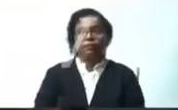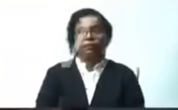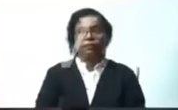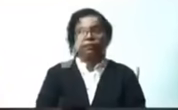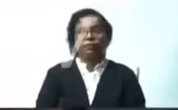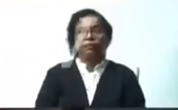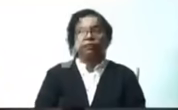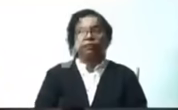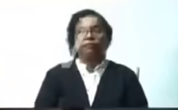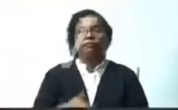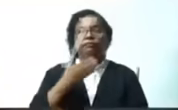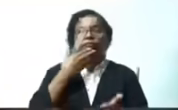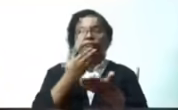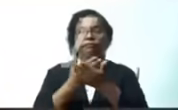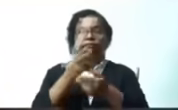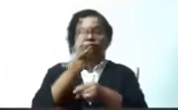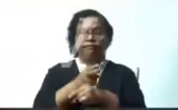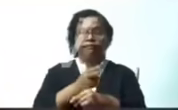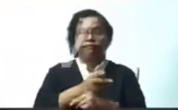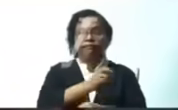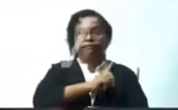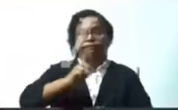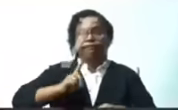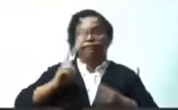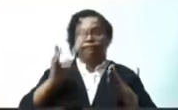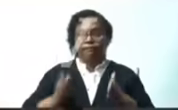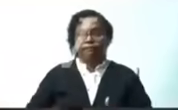tardes, diputadas y diputados.